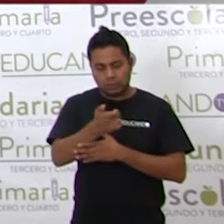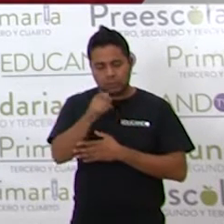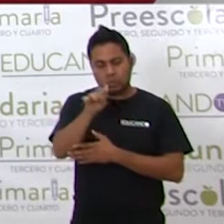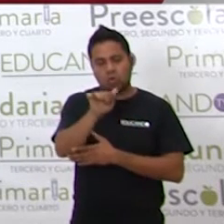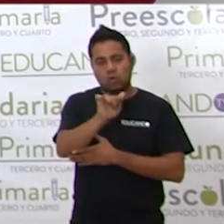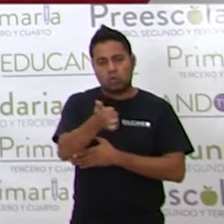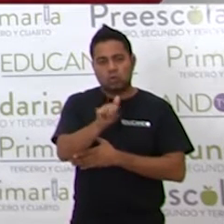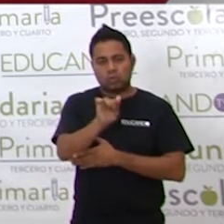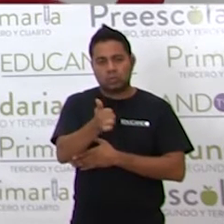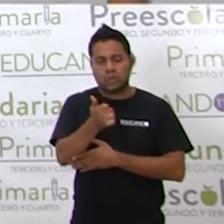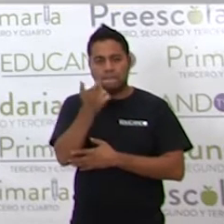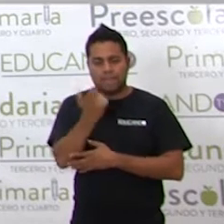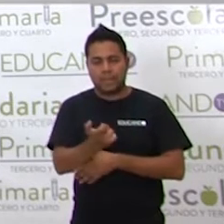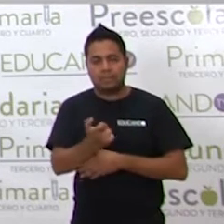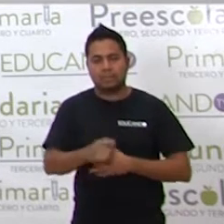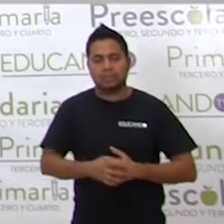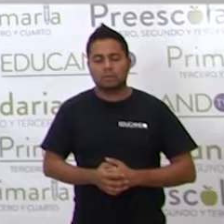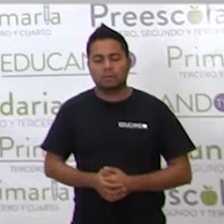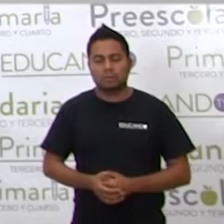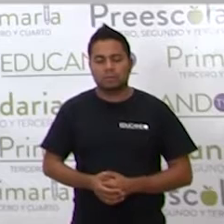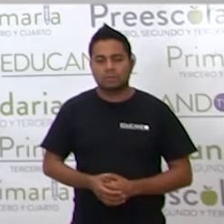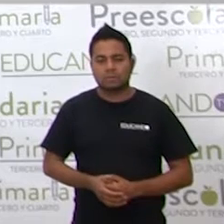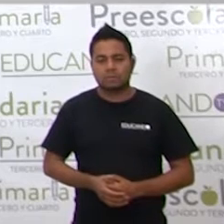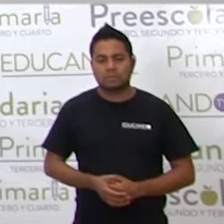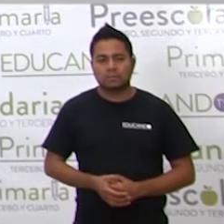11 pesos.